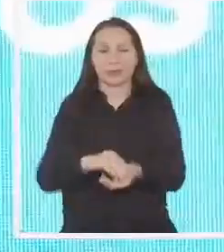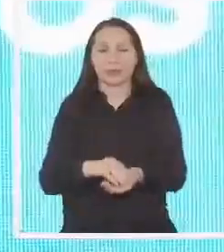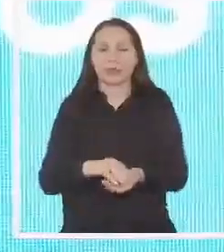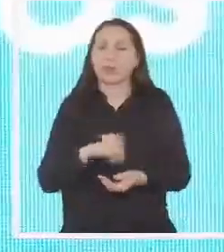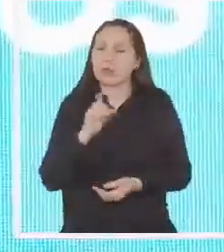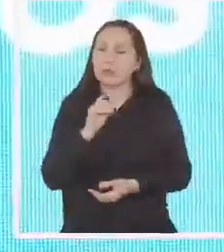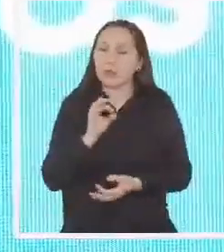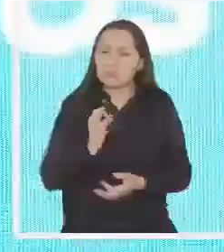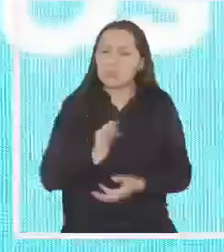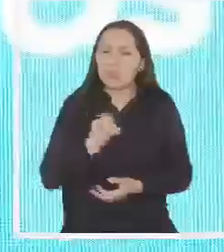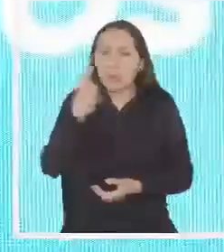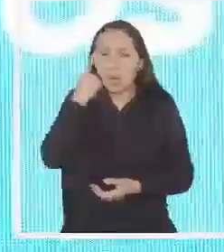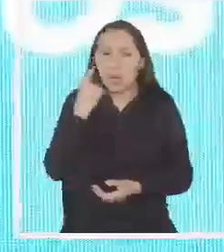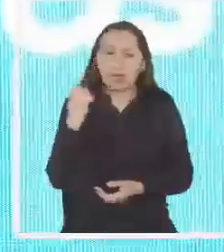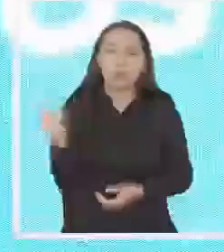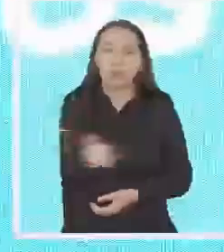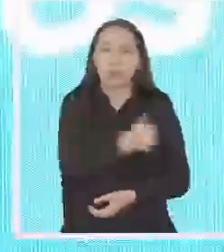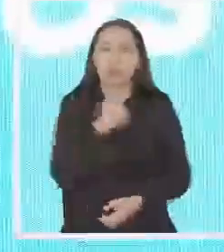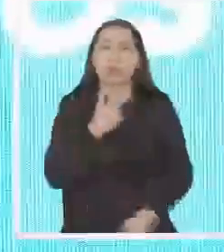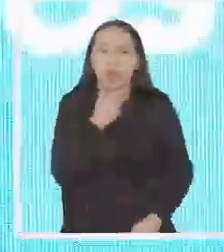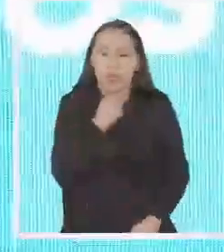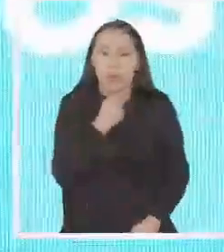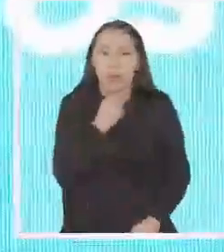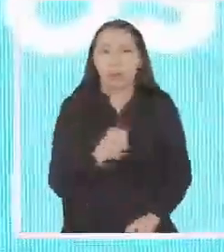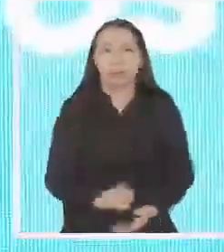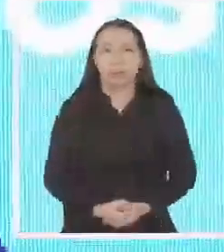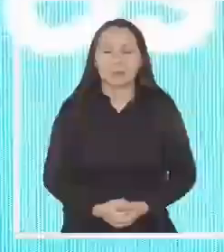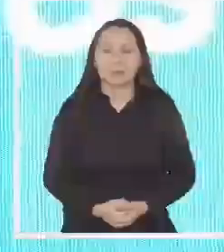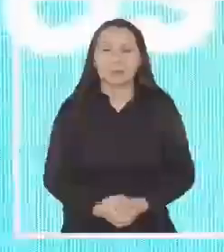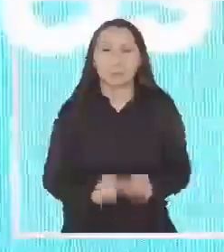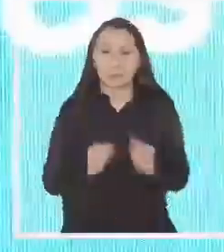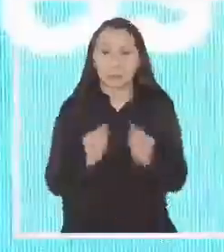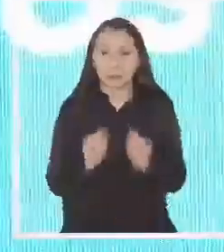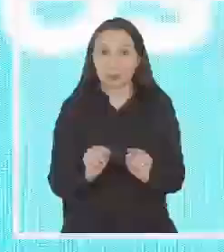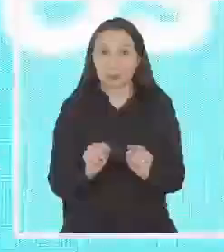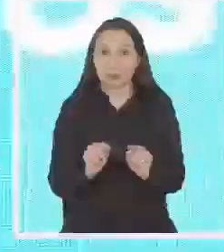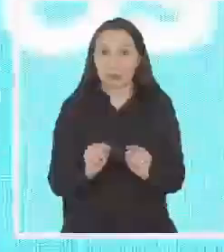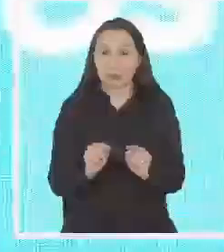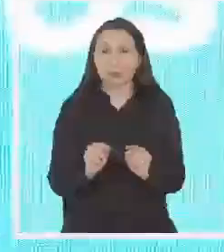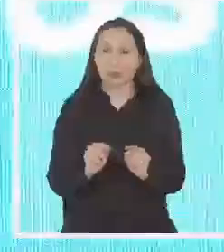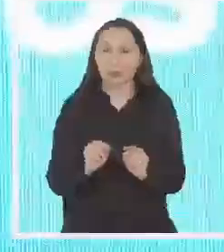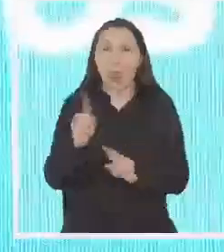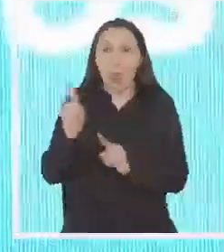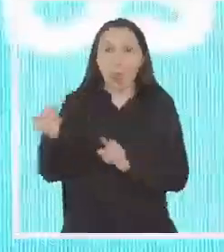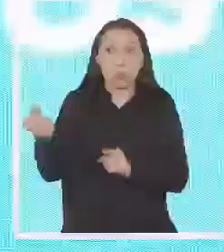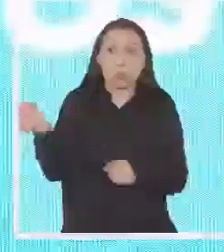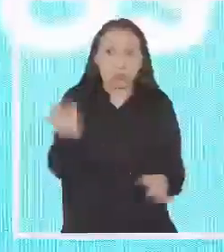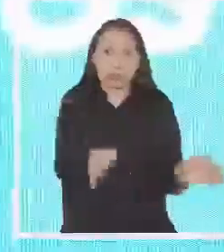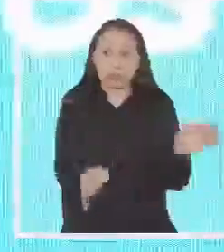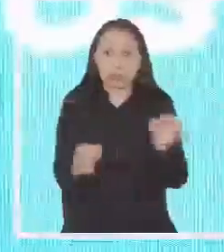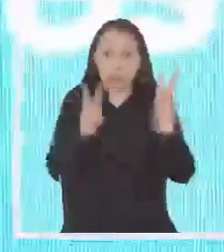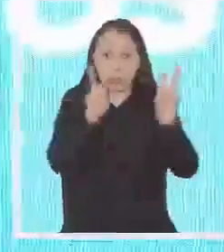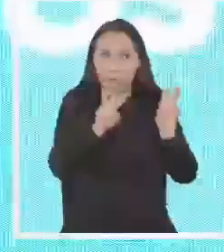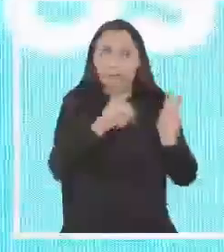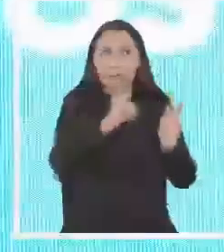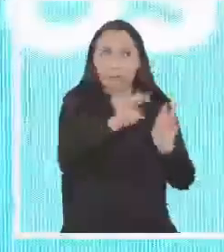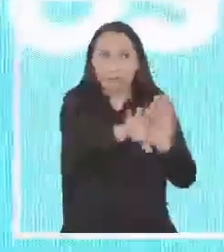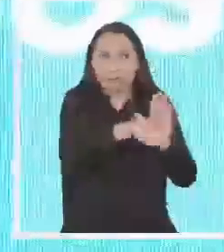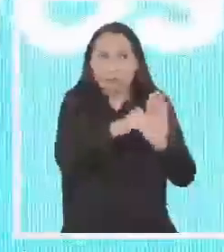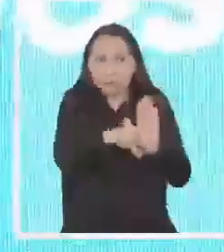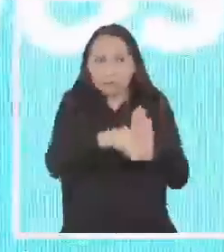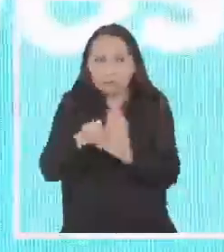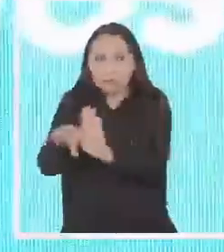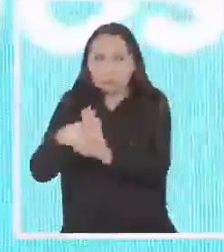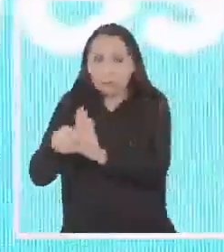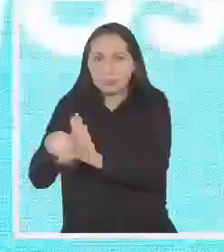no me cabe ninguna duda, todos queremos. Y en esto recojo algunos de los temas que se han planteado acá. Por